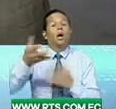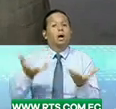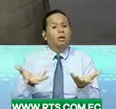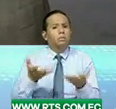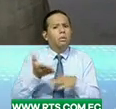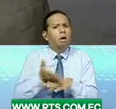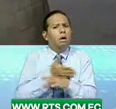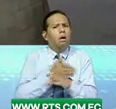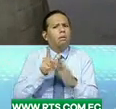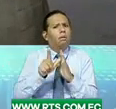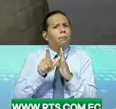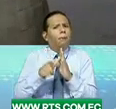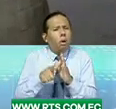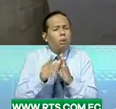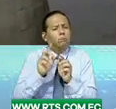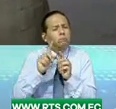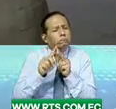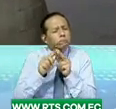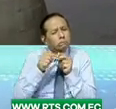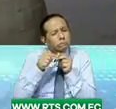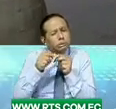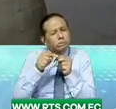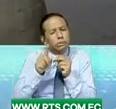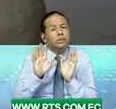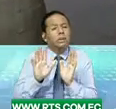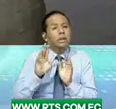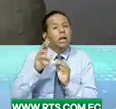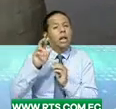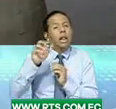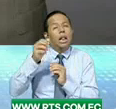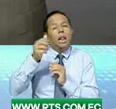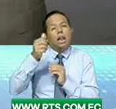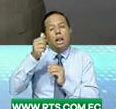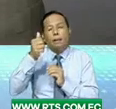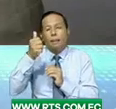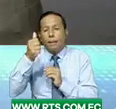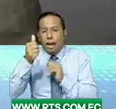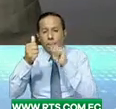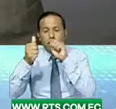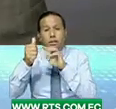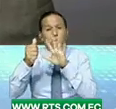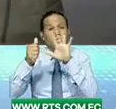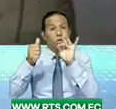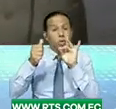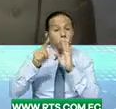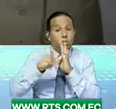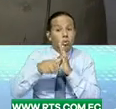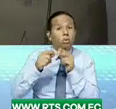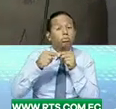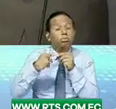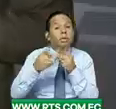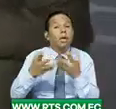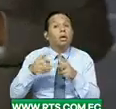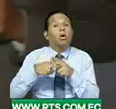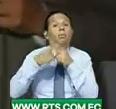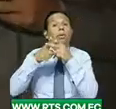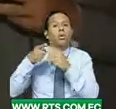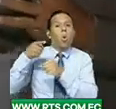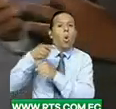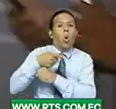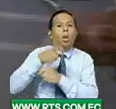a pocos minutos, exactamente serían 22 horas con 58 minutos, inicia el toque de queda en ese cantón de la provincia del